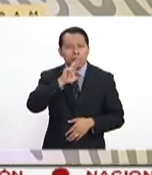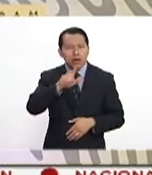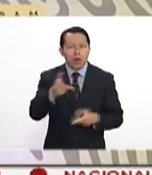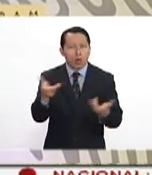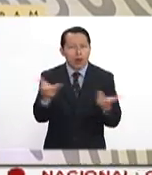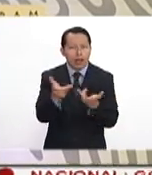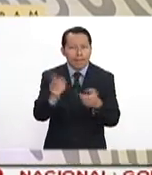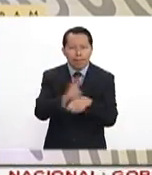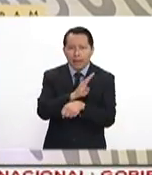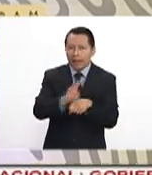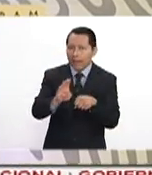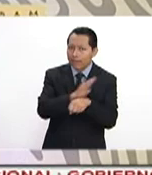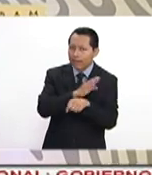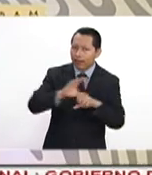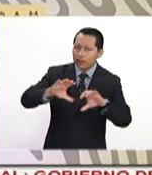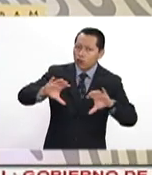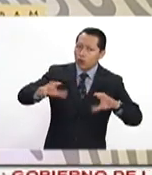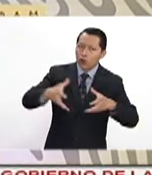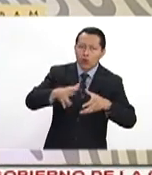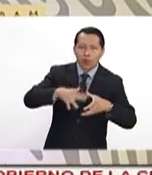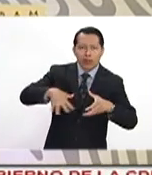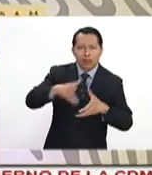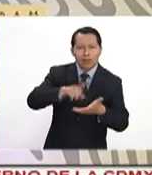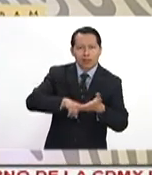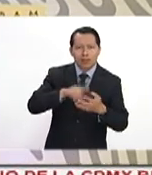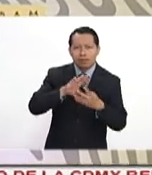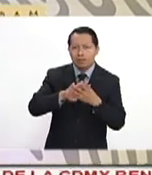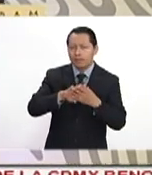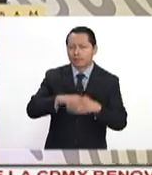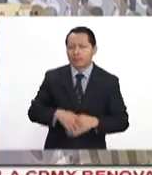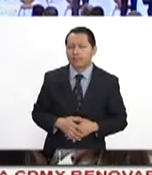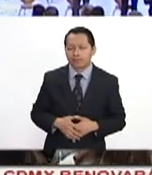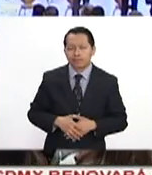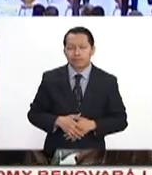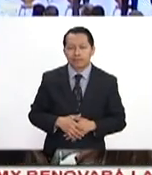prácticas en beneficio de la colectividad penitenciaria.